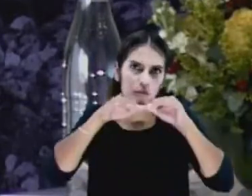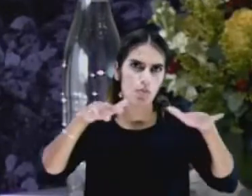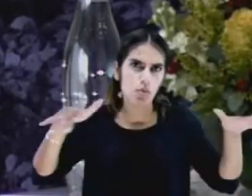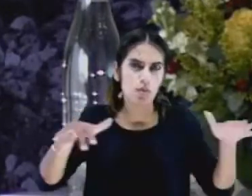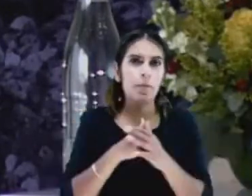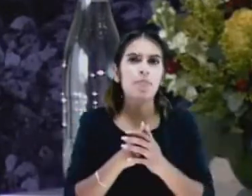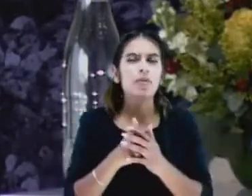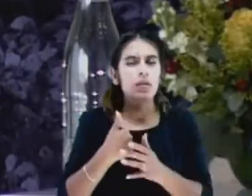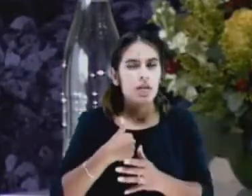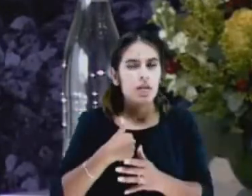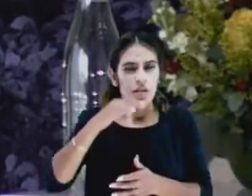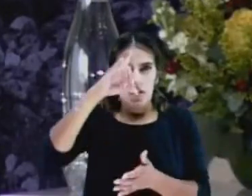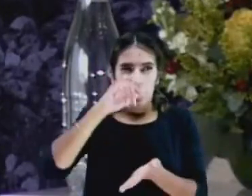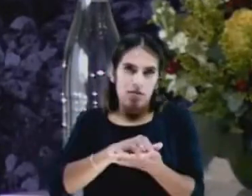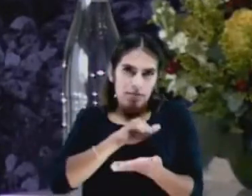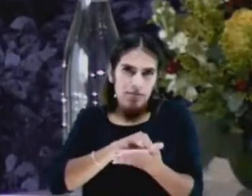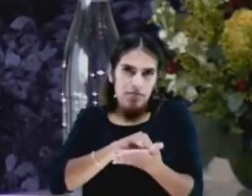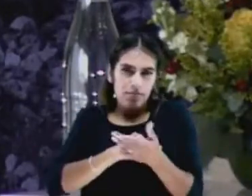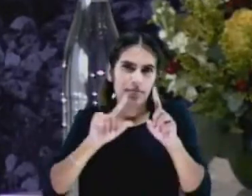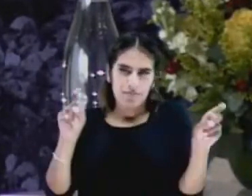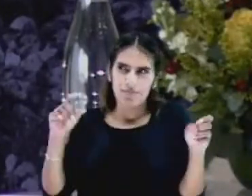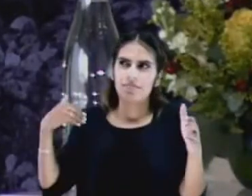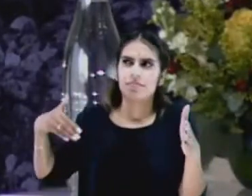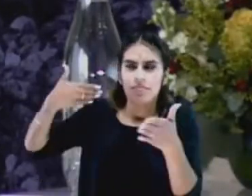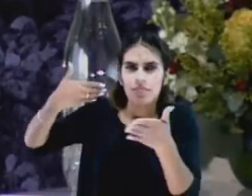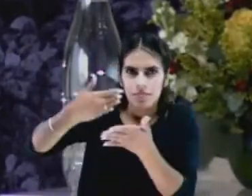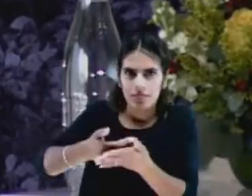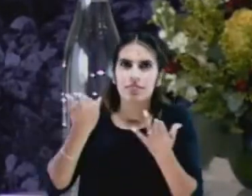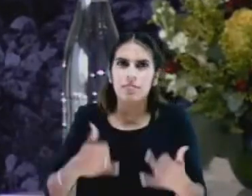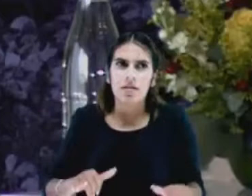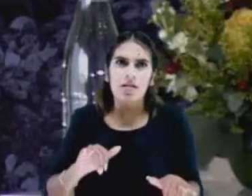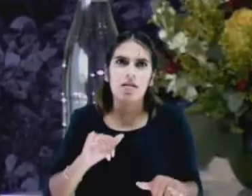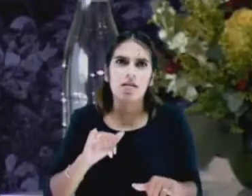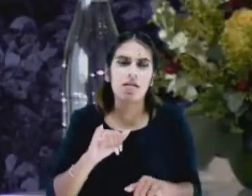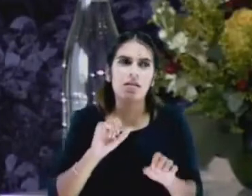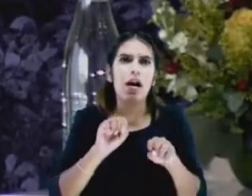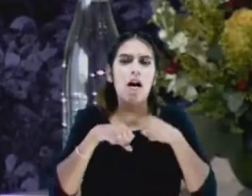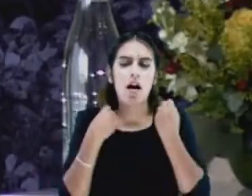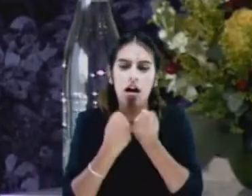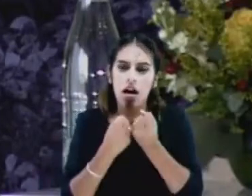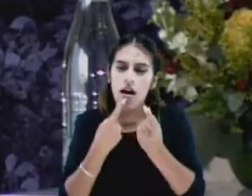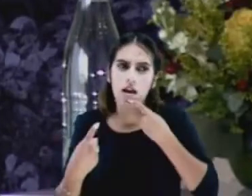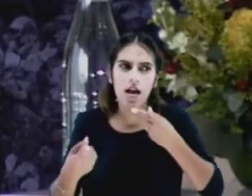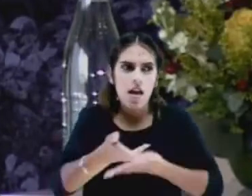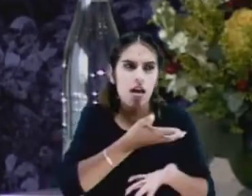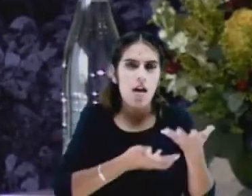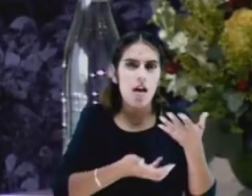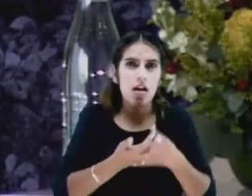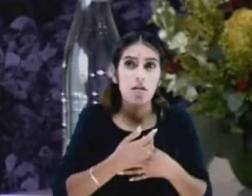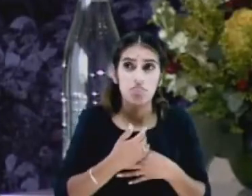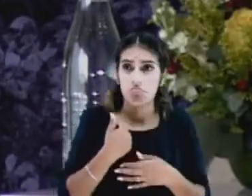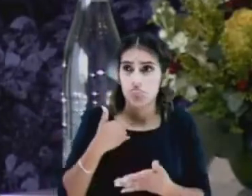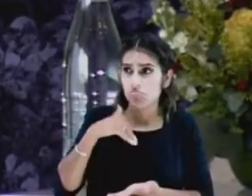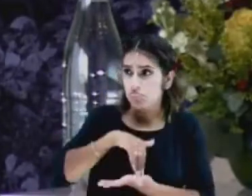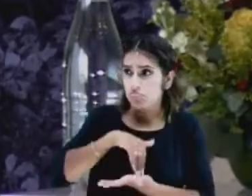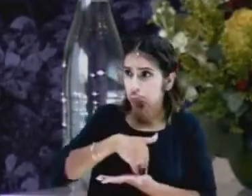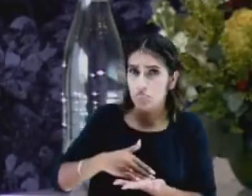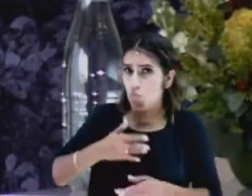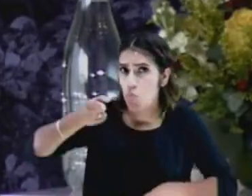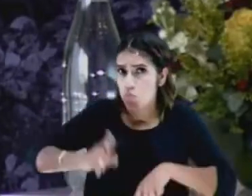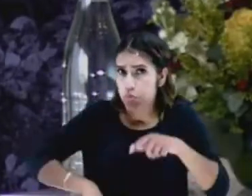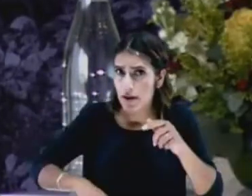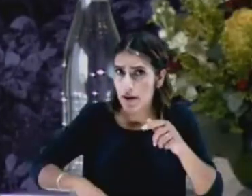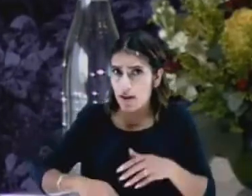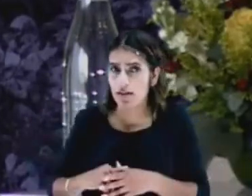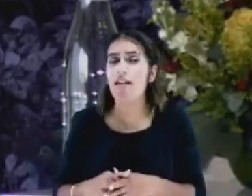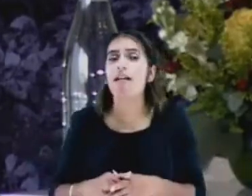tema que lo hemos venido hablando en sala como estos nuevos pues que si no vamos a fallar porque no tenemos esa facultad vamos a emitir un